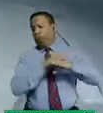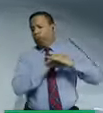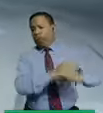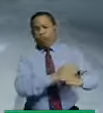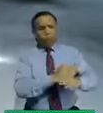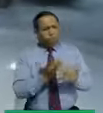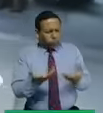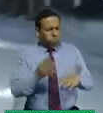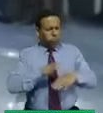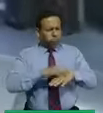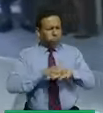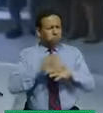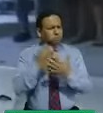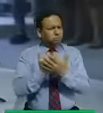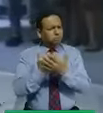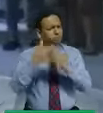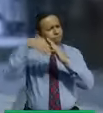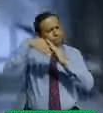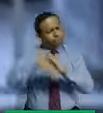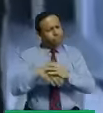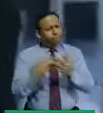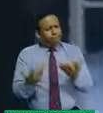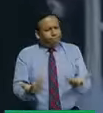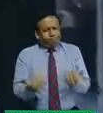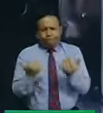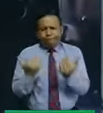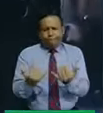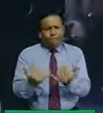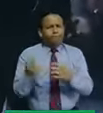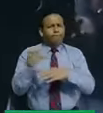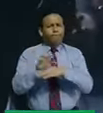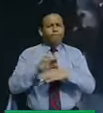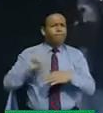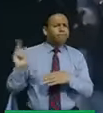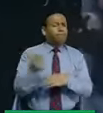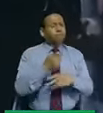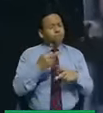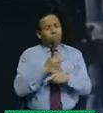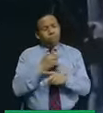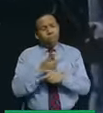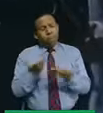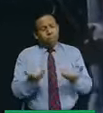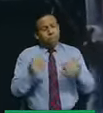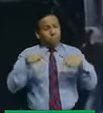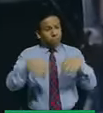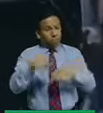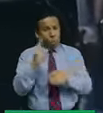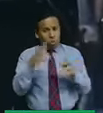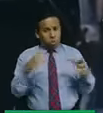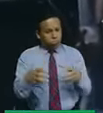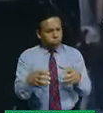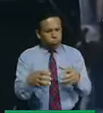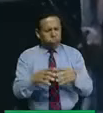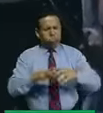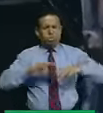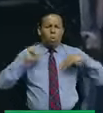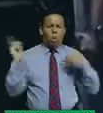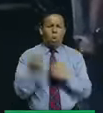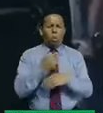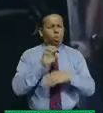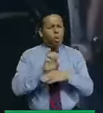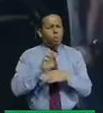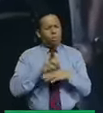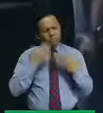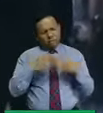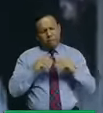está la situación económica y cómo está la situación del país. Esto no solo se lleva aquí, sino a nivel nacional, en muchos lugares